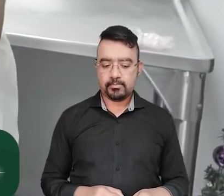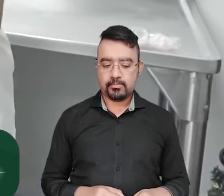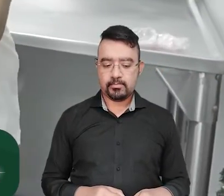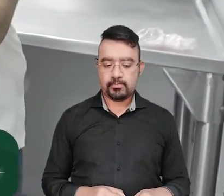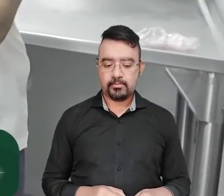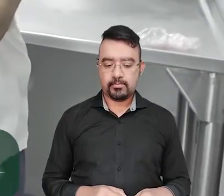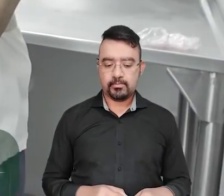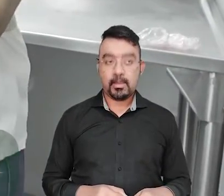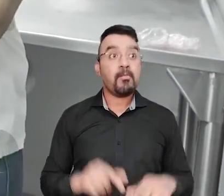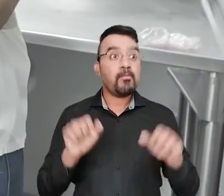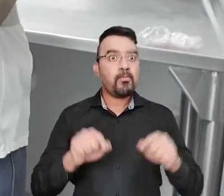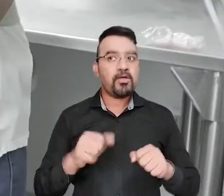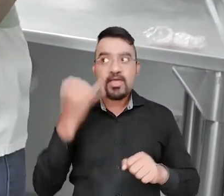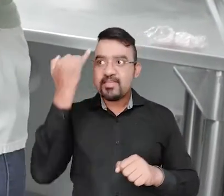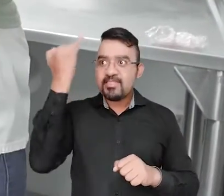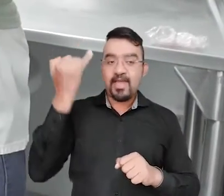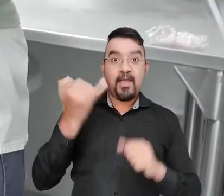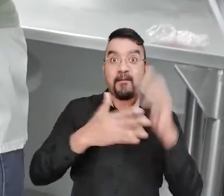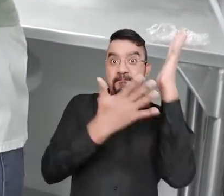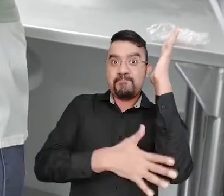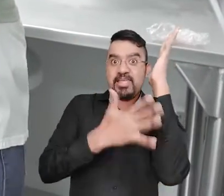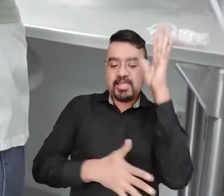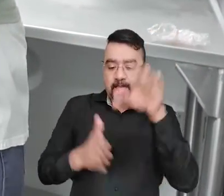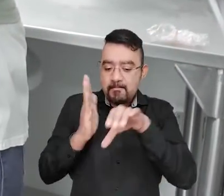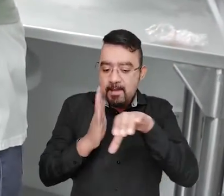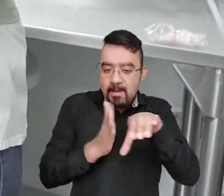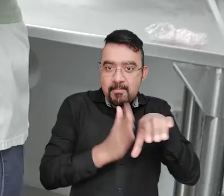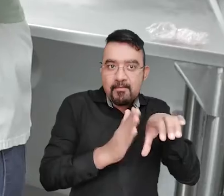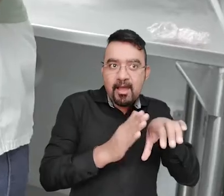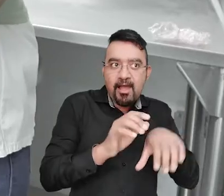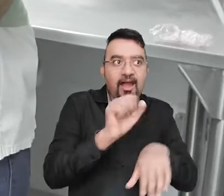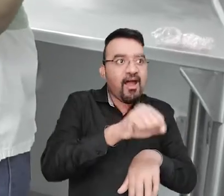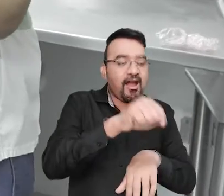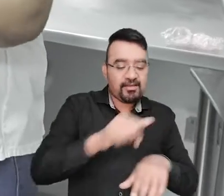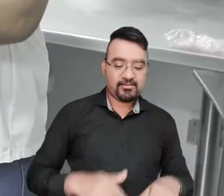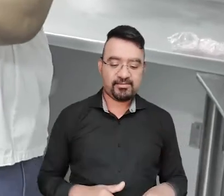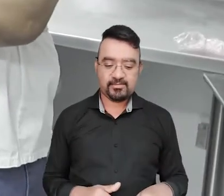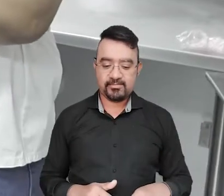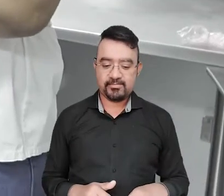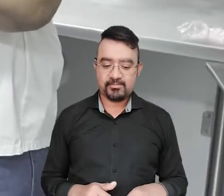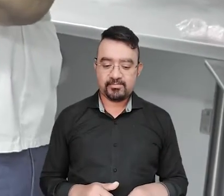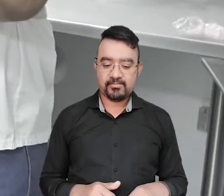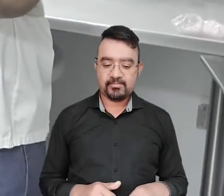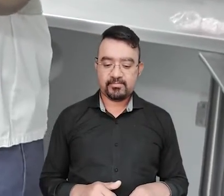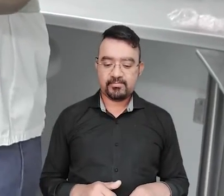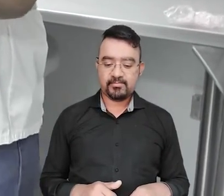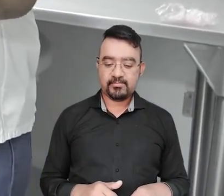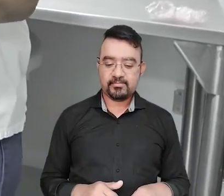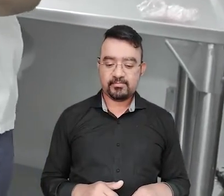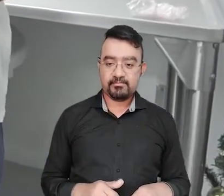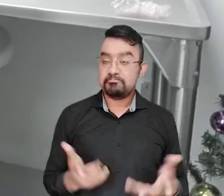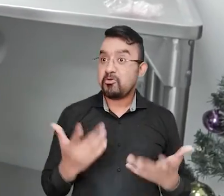Le podemos poner piña. Sí, claro, si quieres hacerlos un poquito dulces. ¡Ay, chocolate!